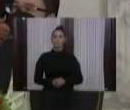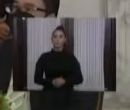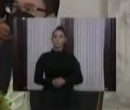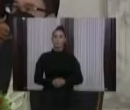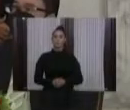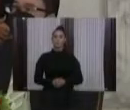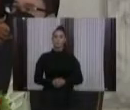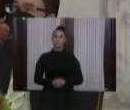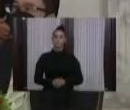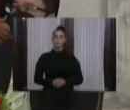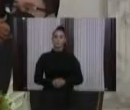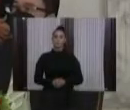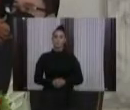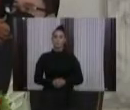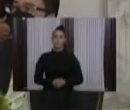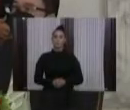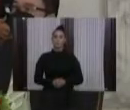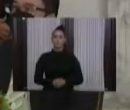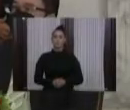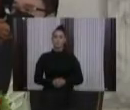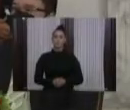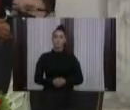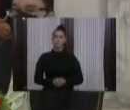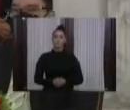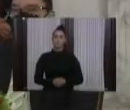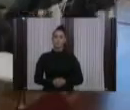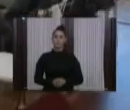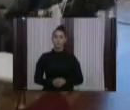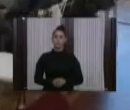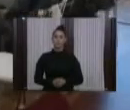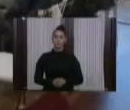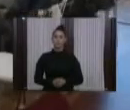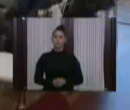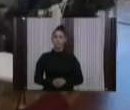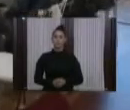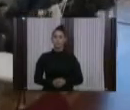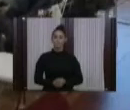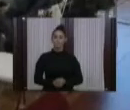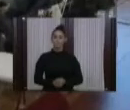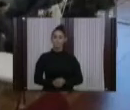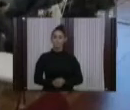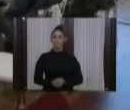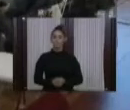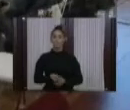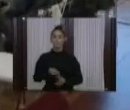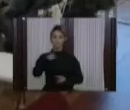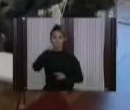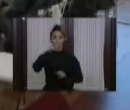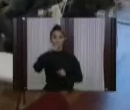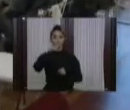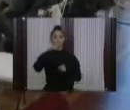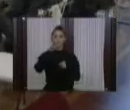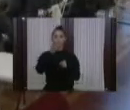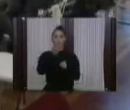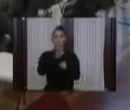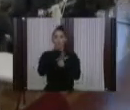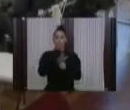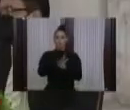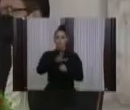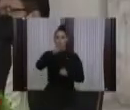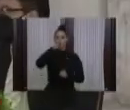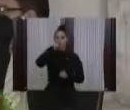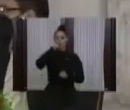aparecer inmediatamente el aula virtual por eso es que ellos hablan de una y es donde yo pongo el